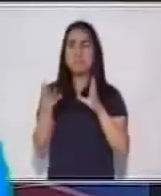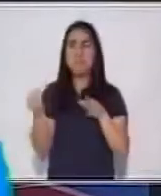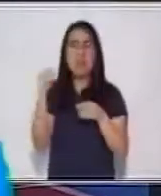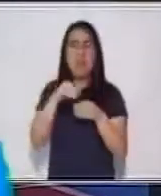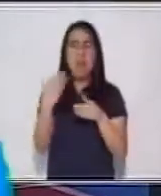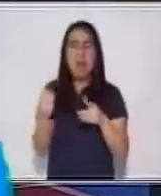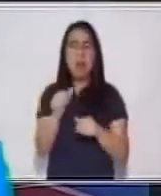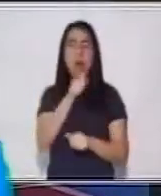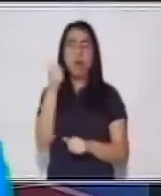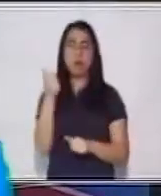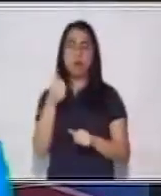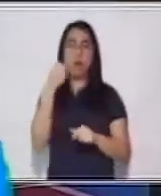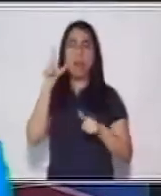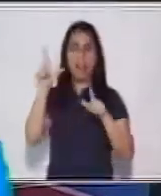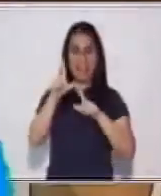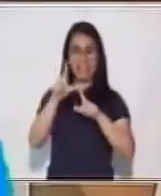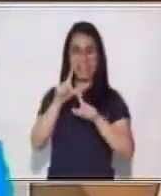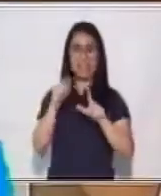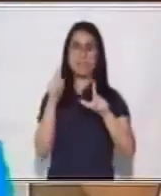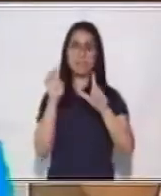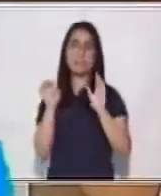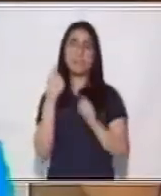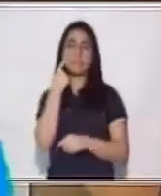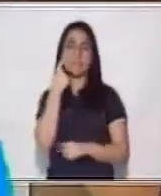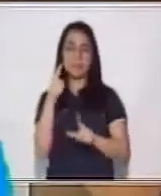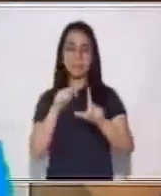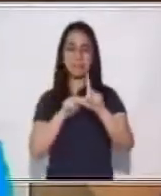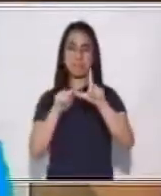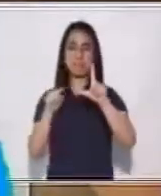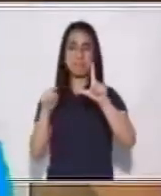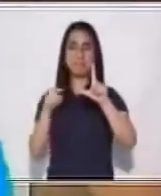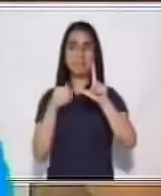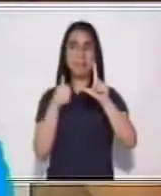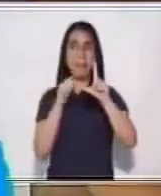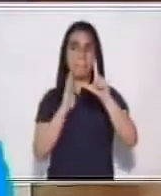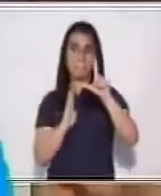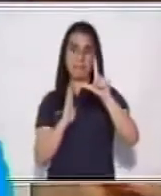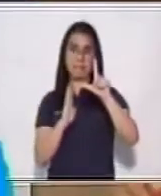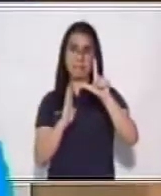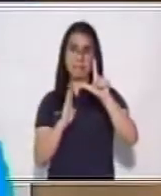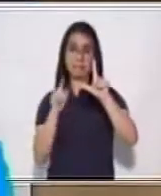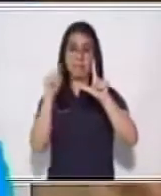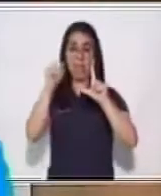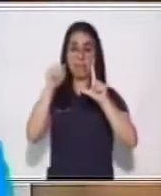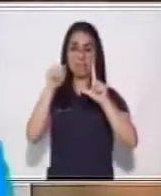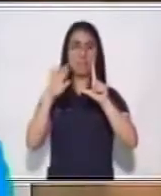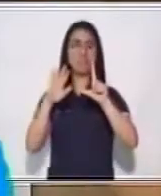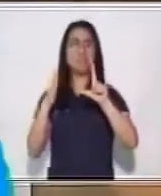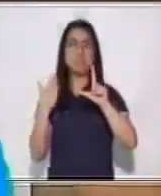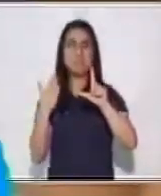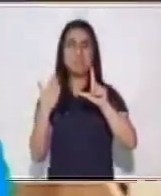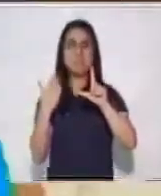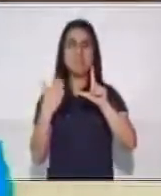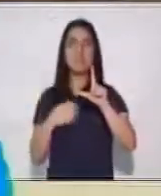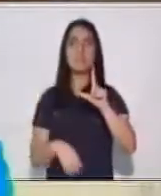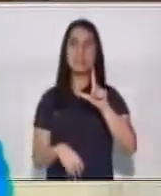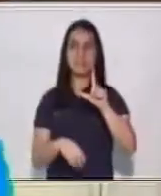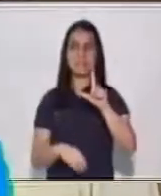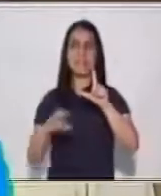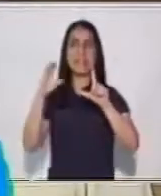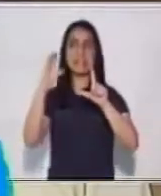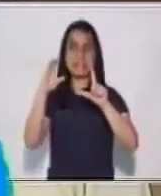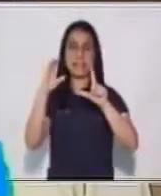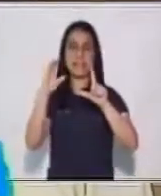Tenemos el lado opuesto, lo vamos a identificar como A. Y tenemos la hipotenusa, la